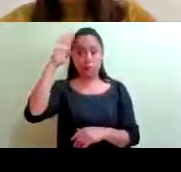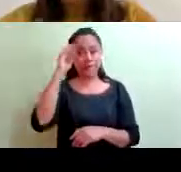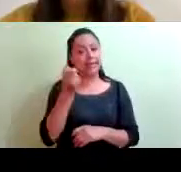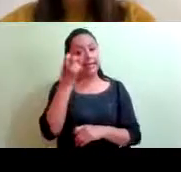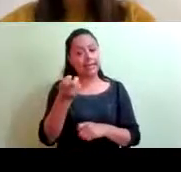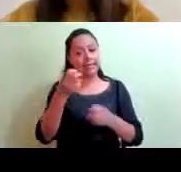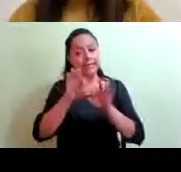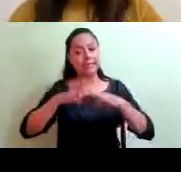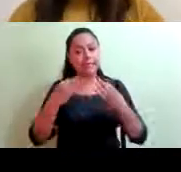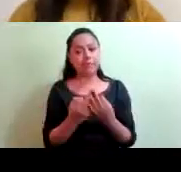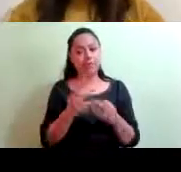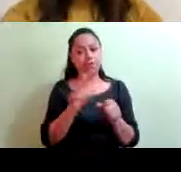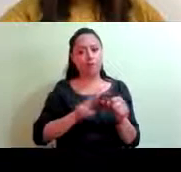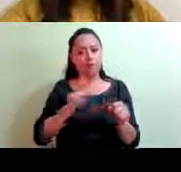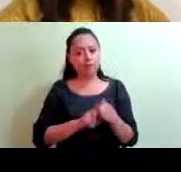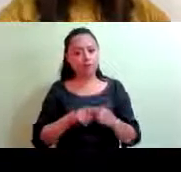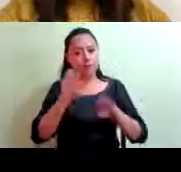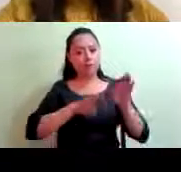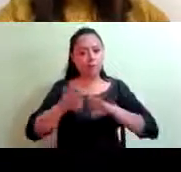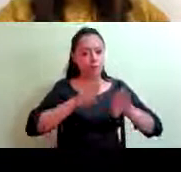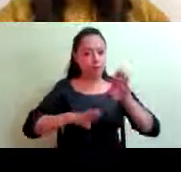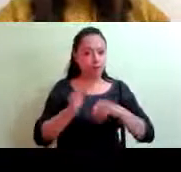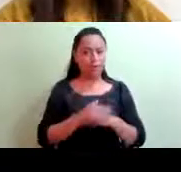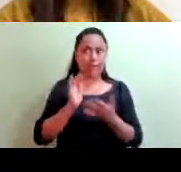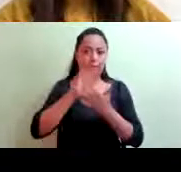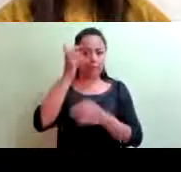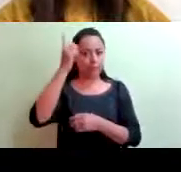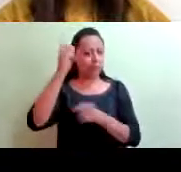biológica que tiene la ciudad, que sigue teniendo, gracias a Dios, muy importante.